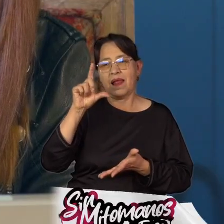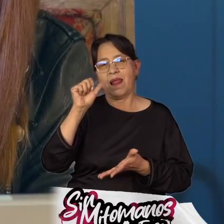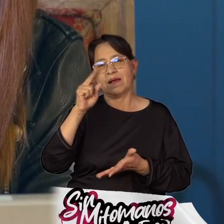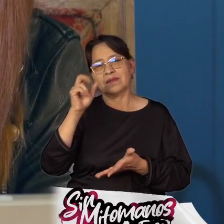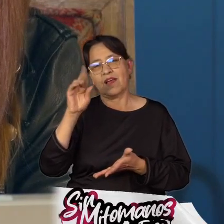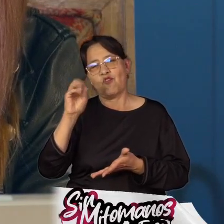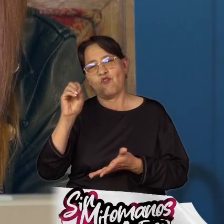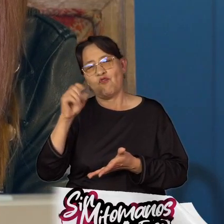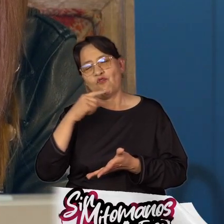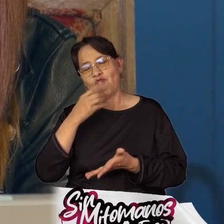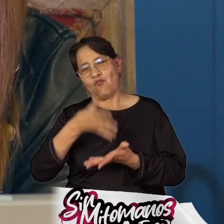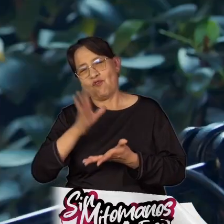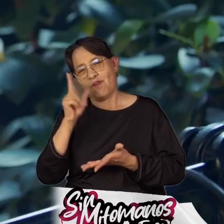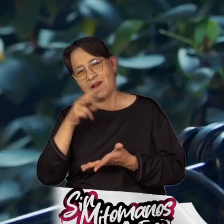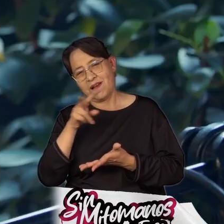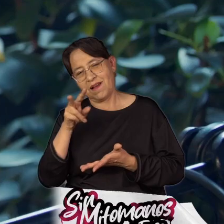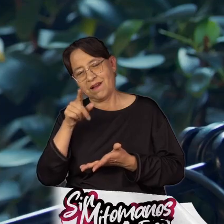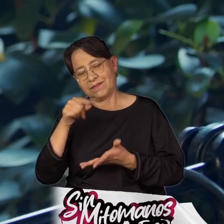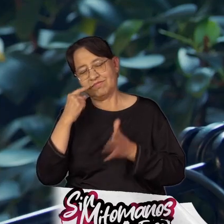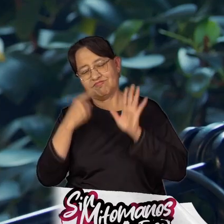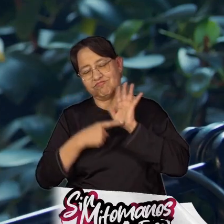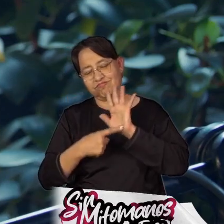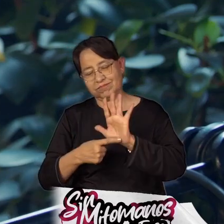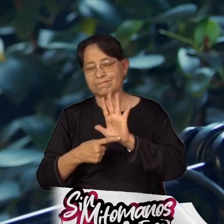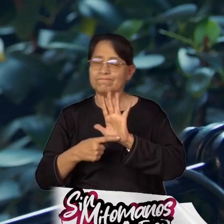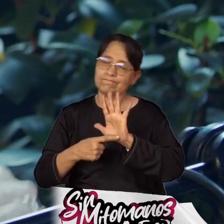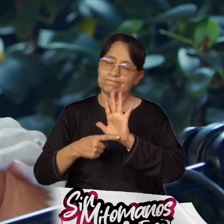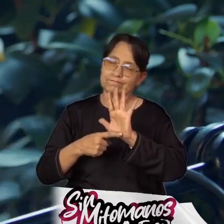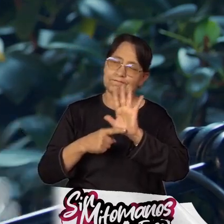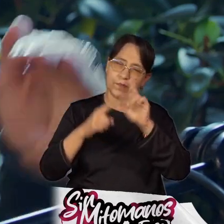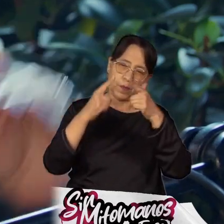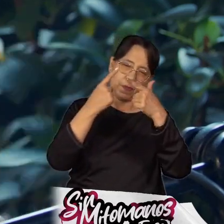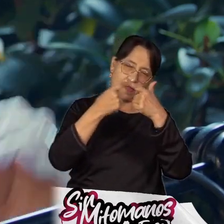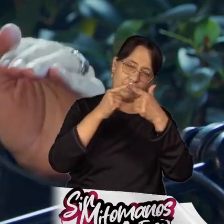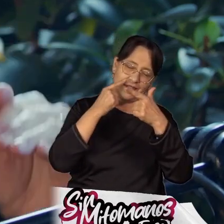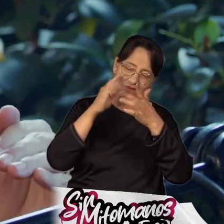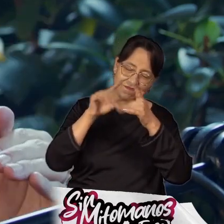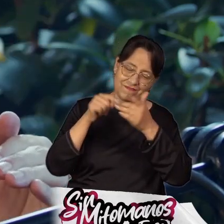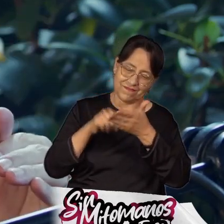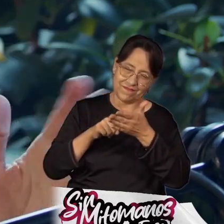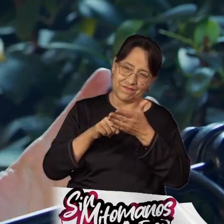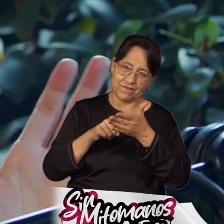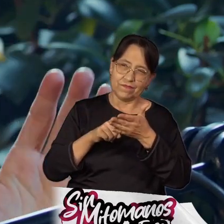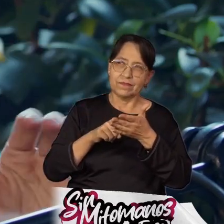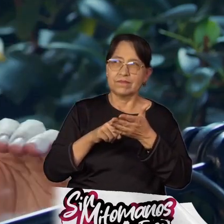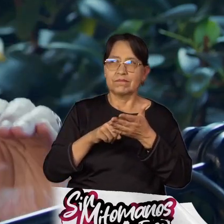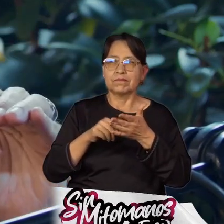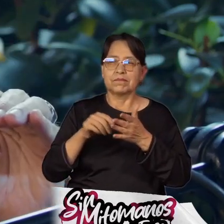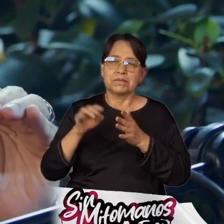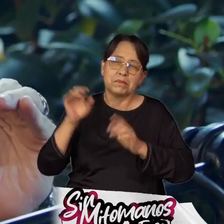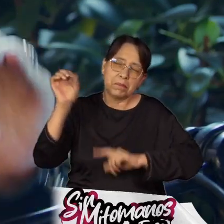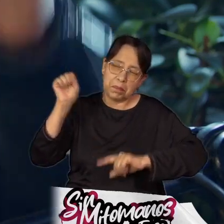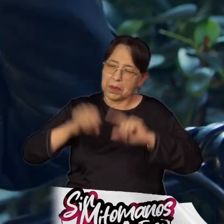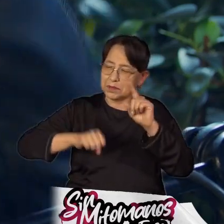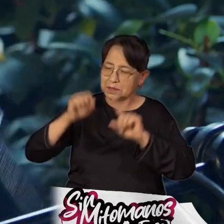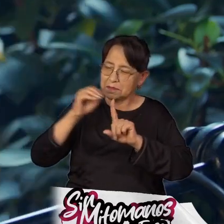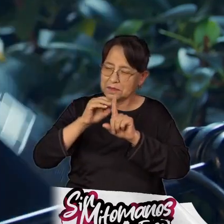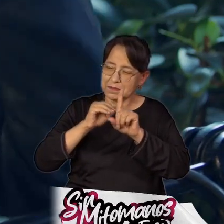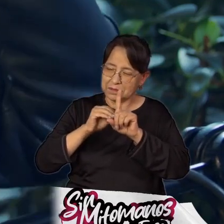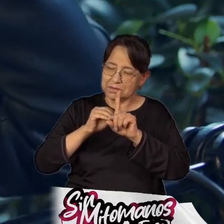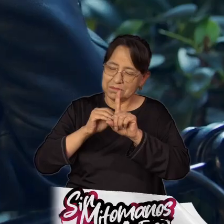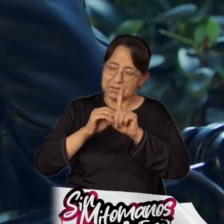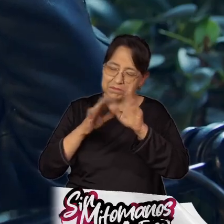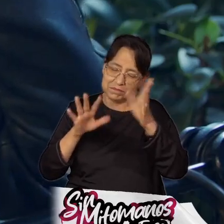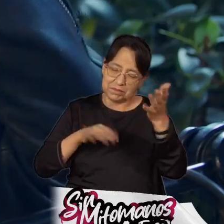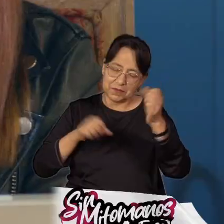acerca de Lázaro y el rico muestra que hay una diferencia y podríamos decir un estrato, un